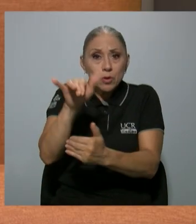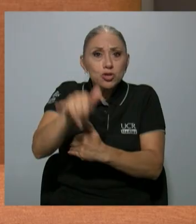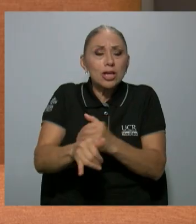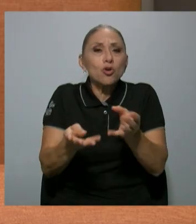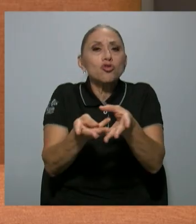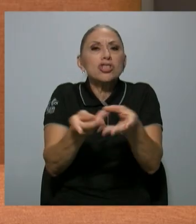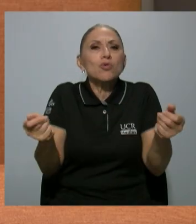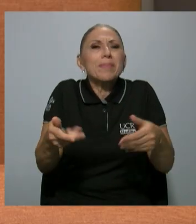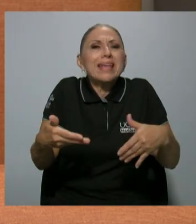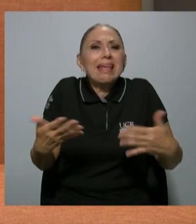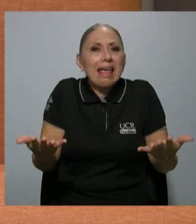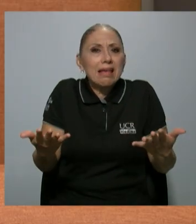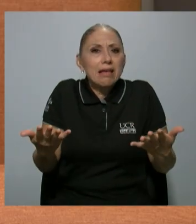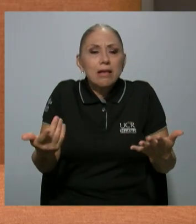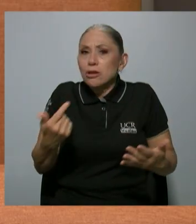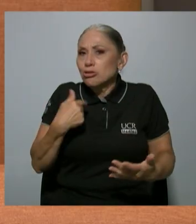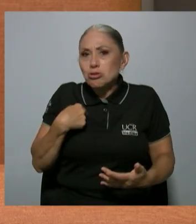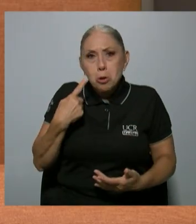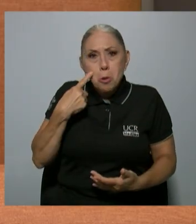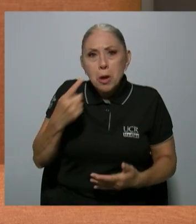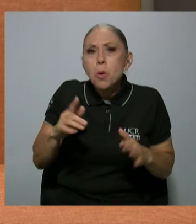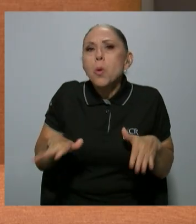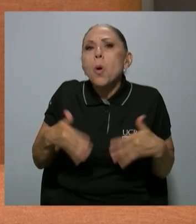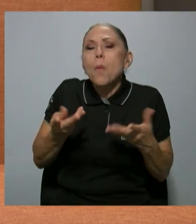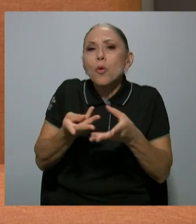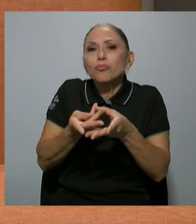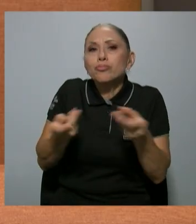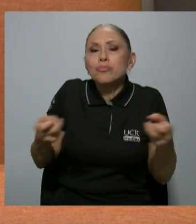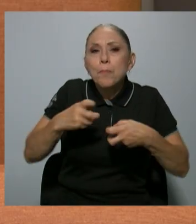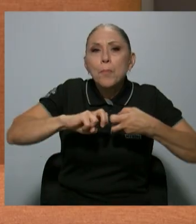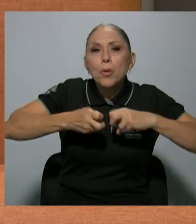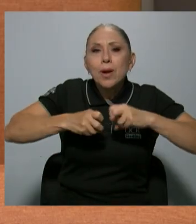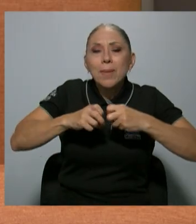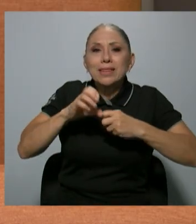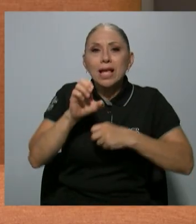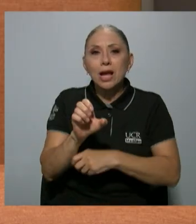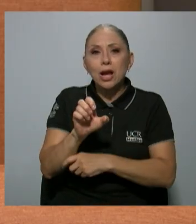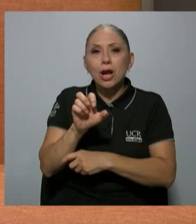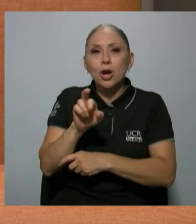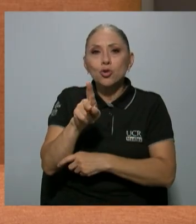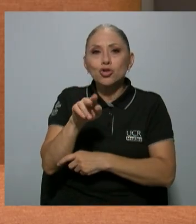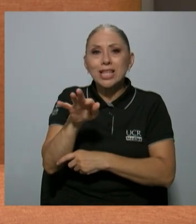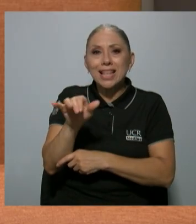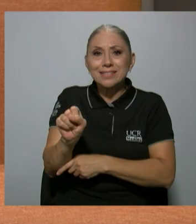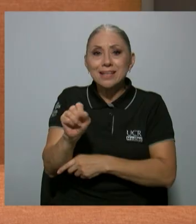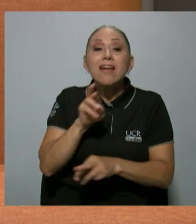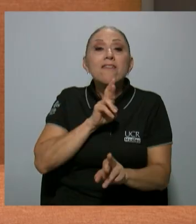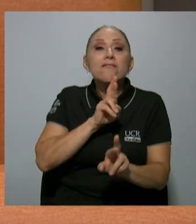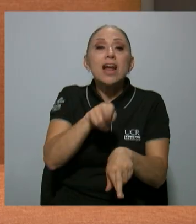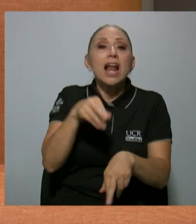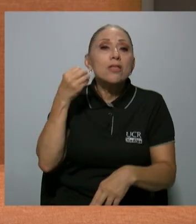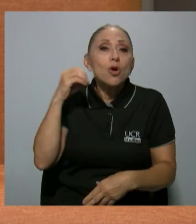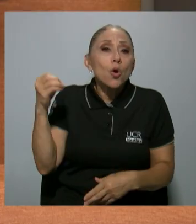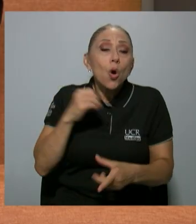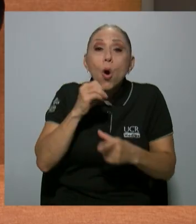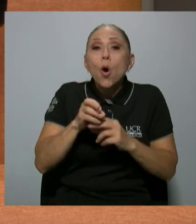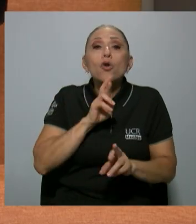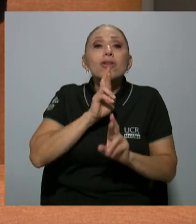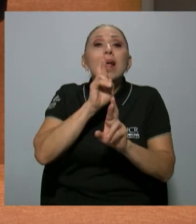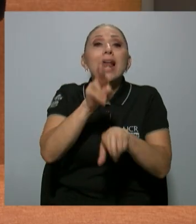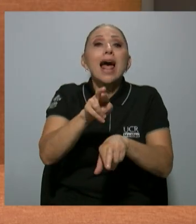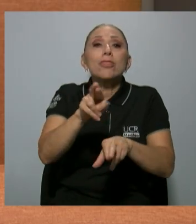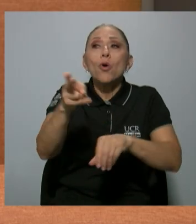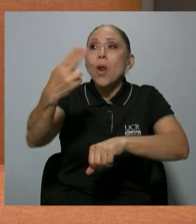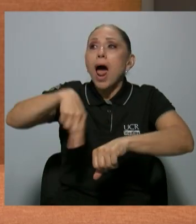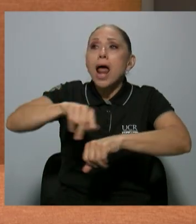no veo cómo van a resolver la problemática de Cruzitas regalando el oro o regalando los recursos naturales con una afectación